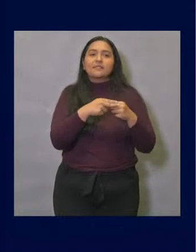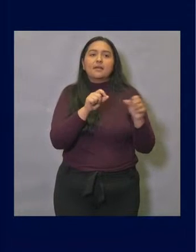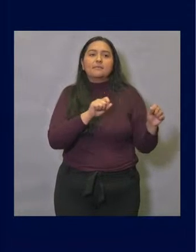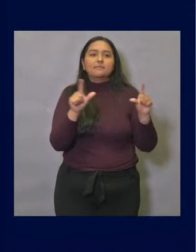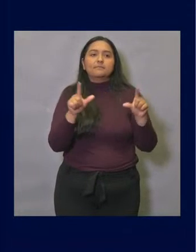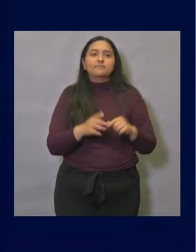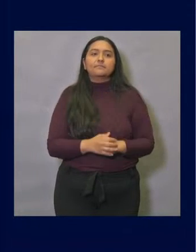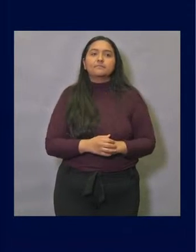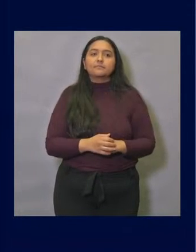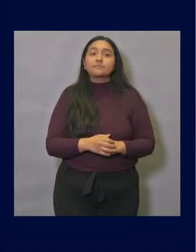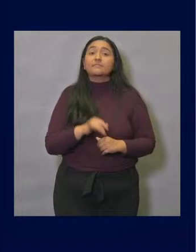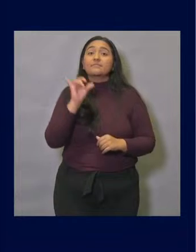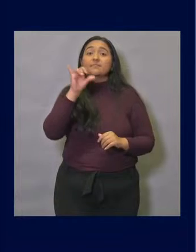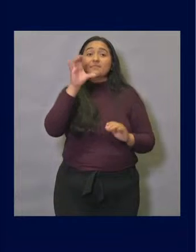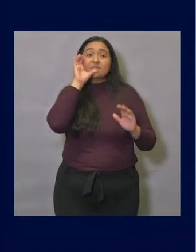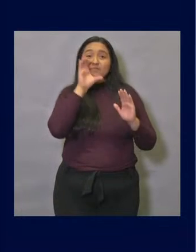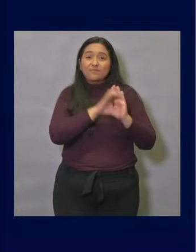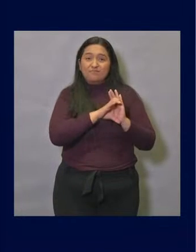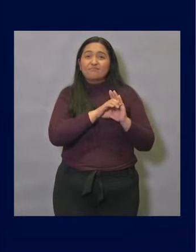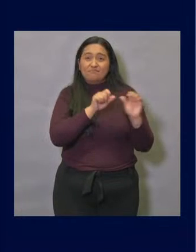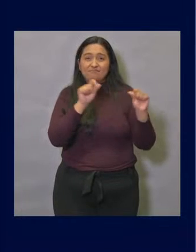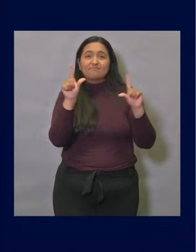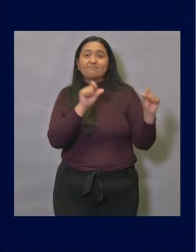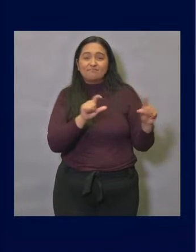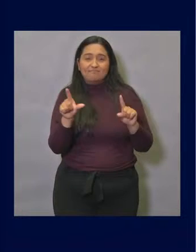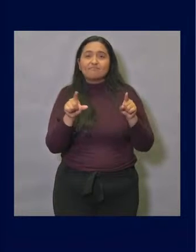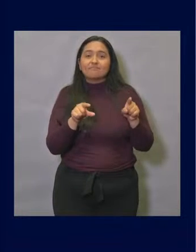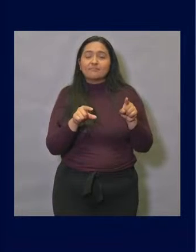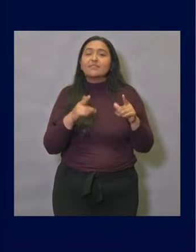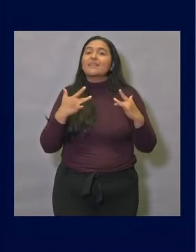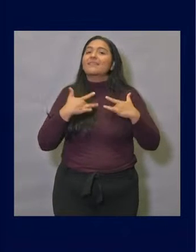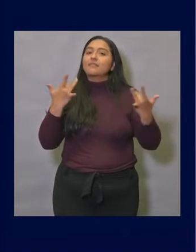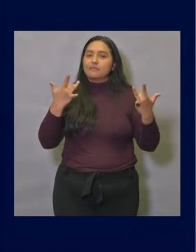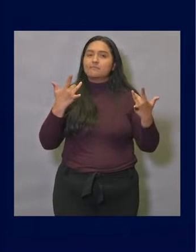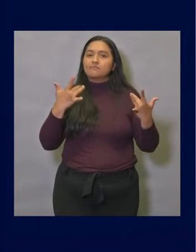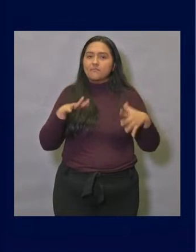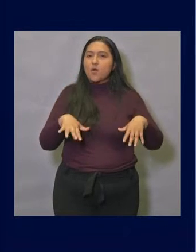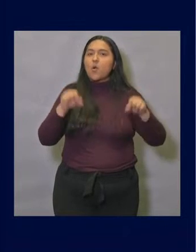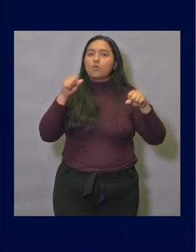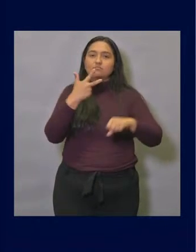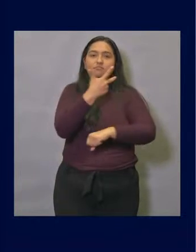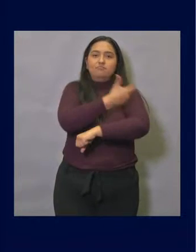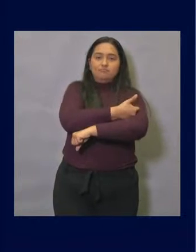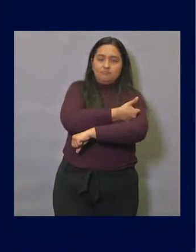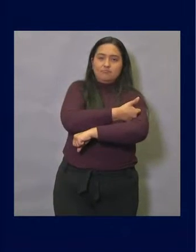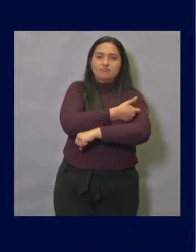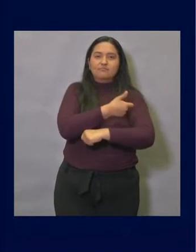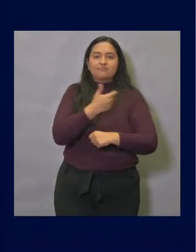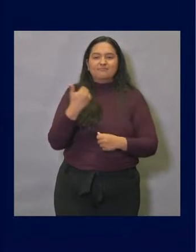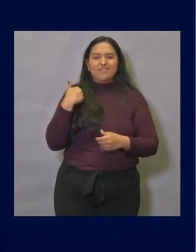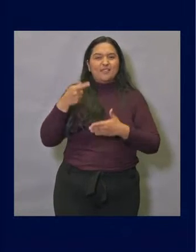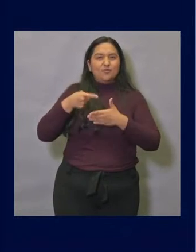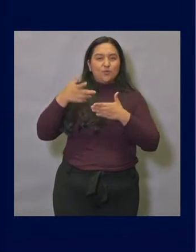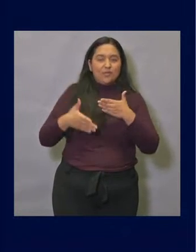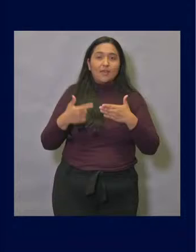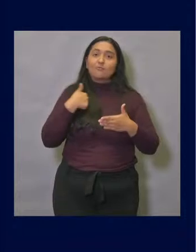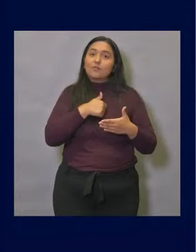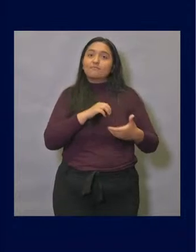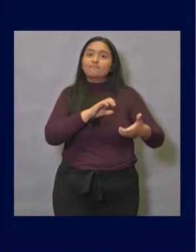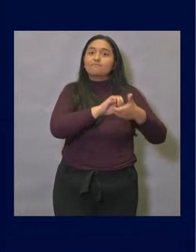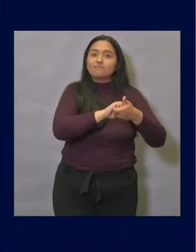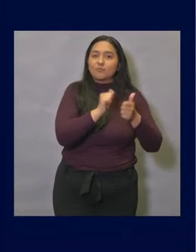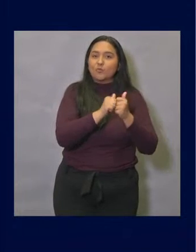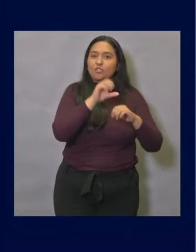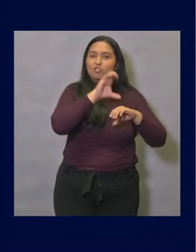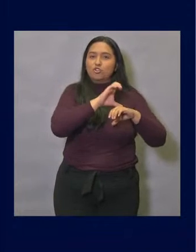Estas fotos son de un evento de vacunación que se realizó la semana pasada en asociación con la Iglesia La Luz del